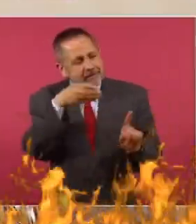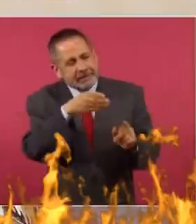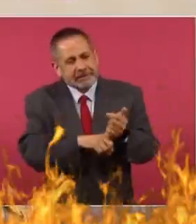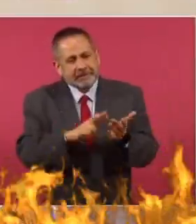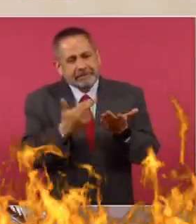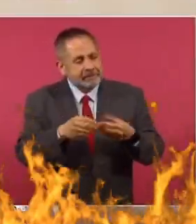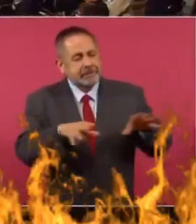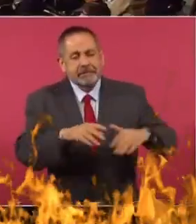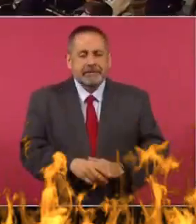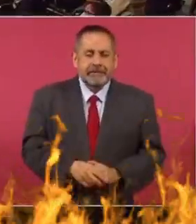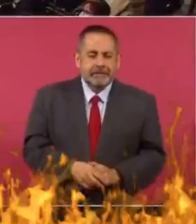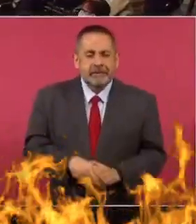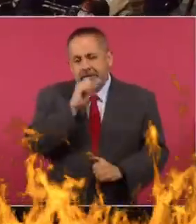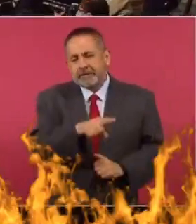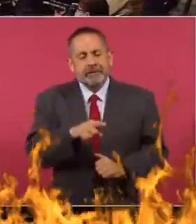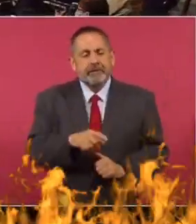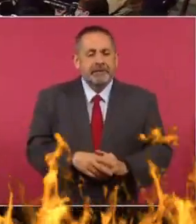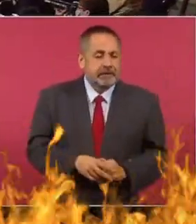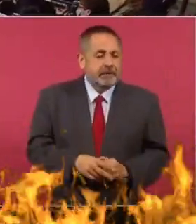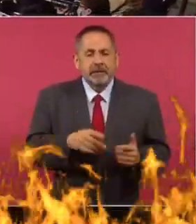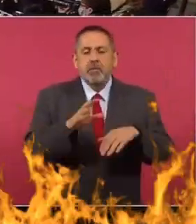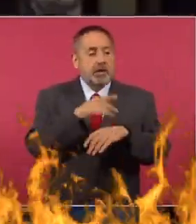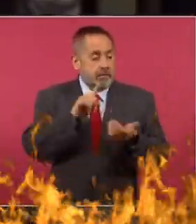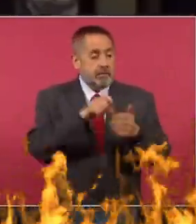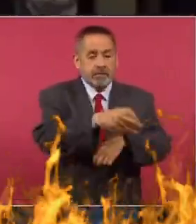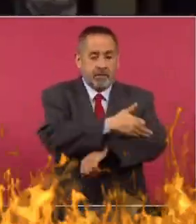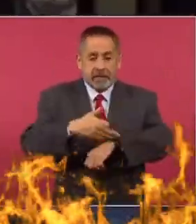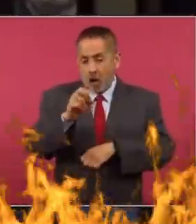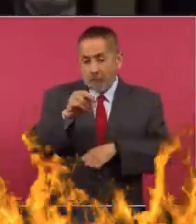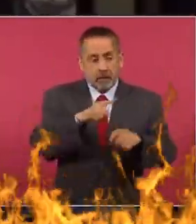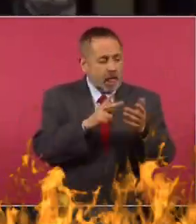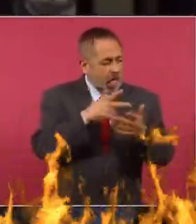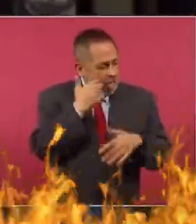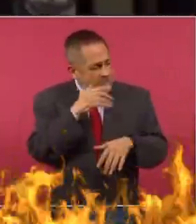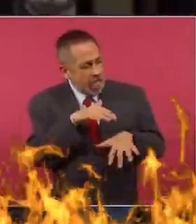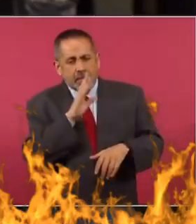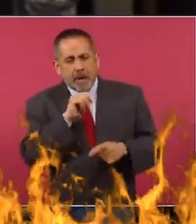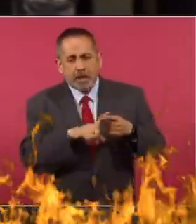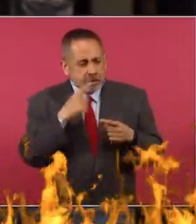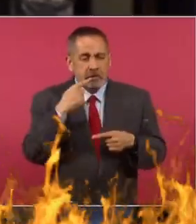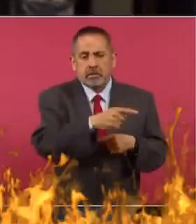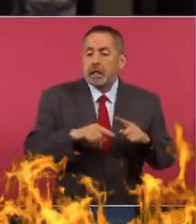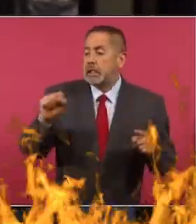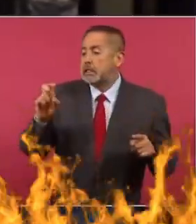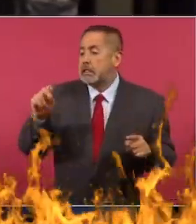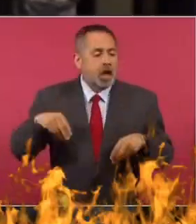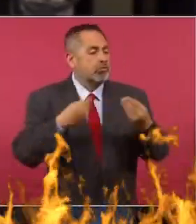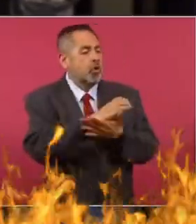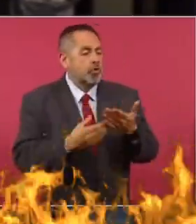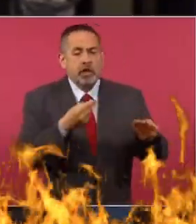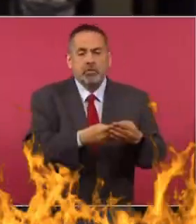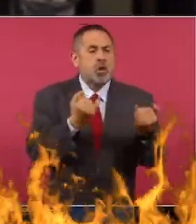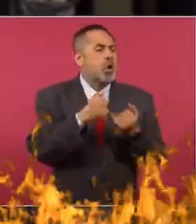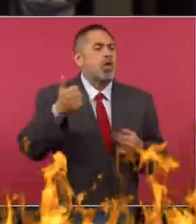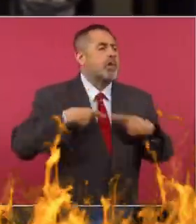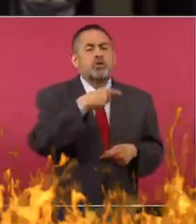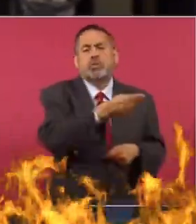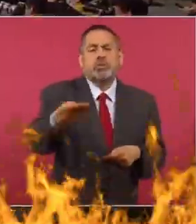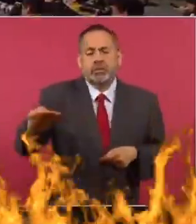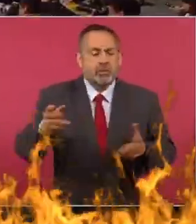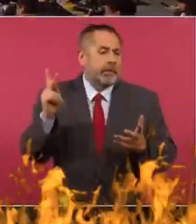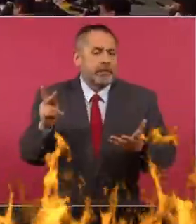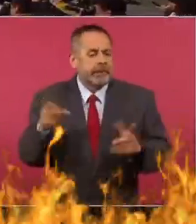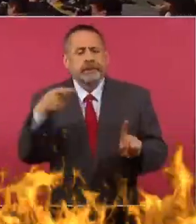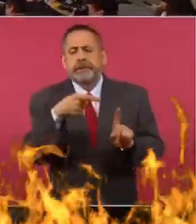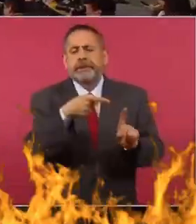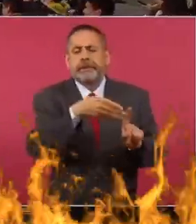pesos. Y se manejó también, sobre todo, por el tema de todos los manejos que ha tenido esta familia. De hecho, se está apuntando a la empresa y la Sedena, pues, provee este tipo de contratos, como lo podría hacer con cualquier otro participante en licitación.